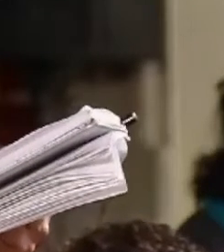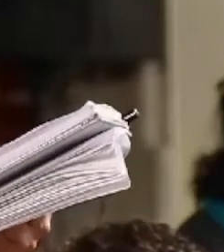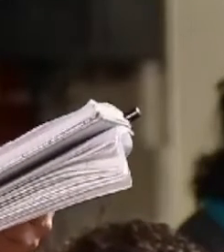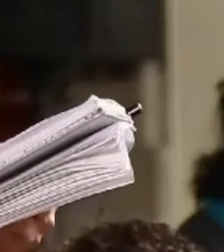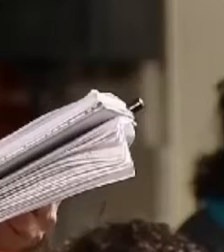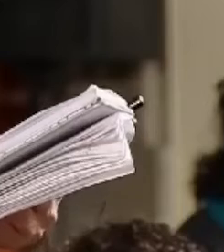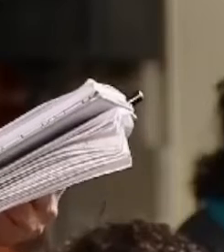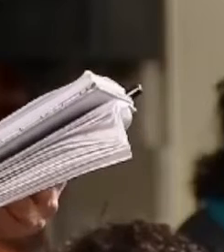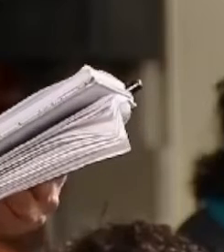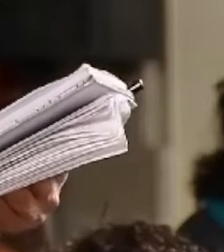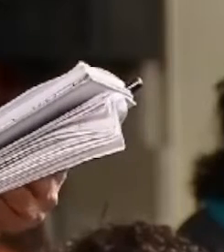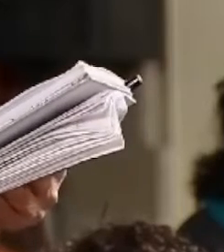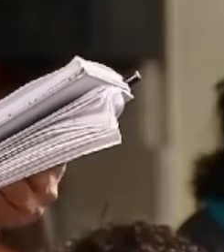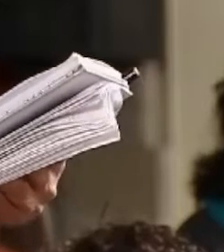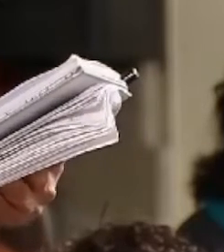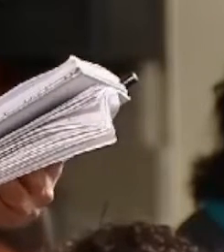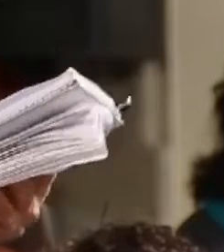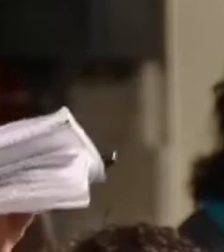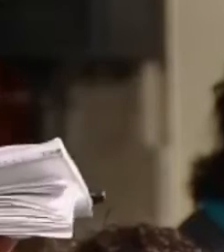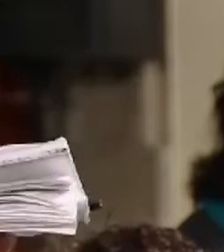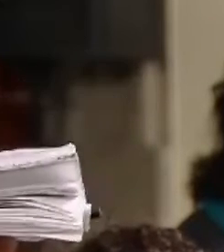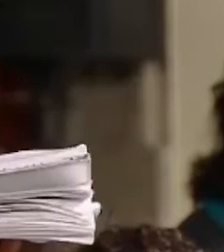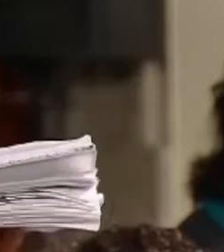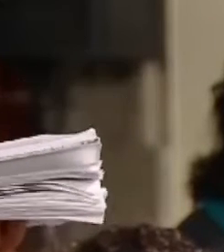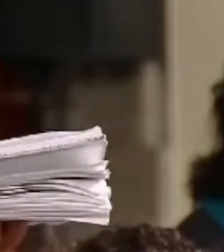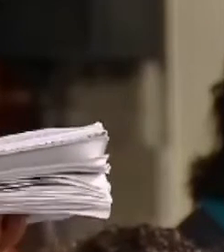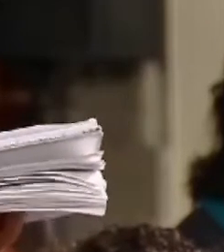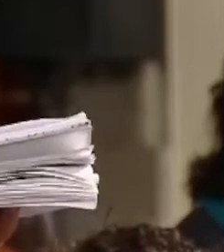agua entubada, y varias.